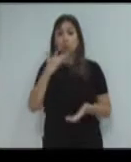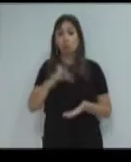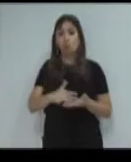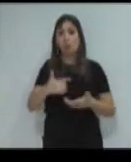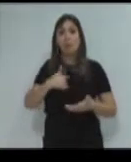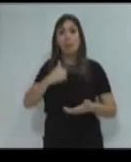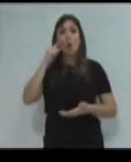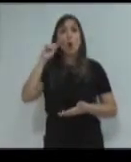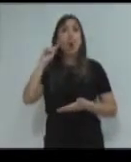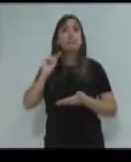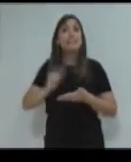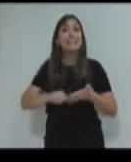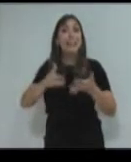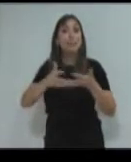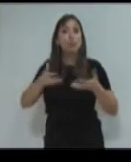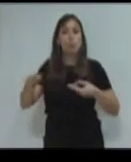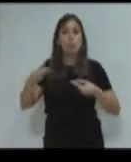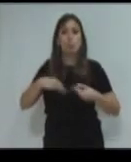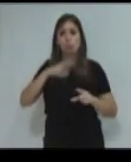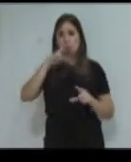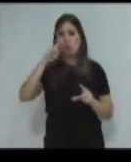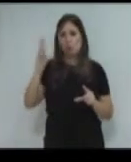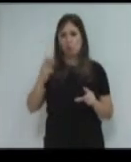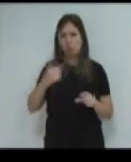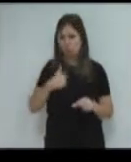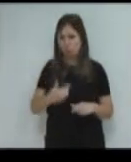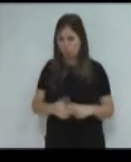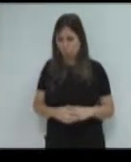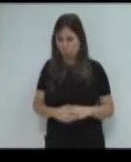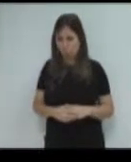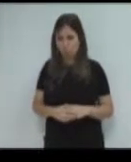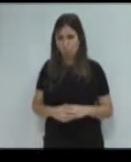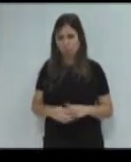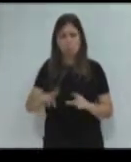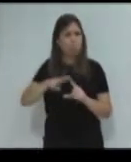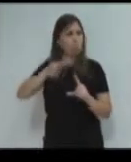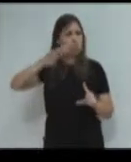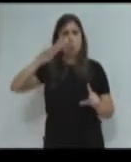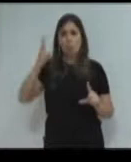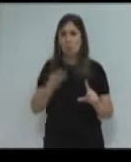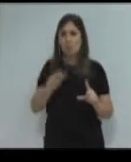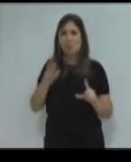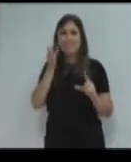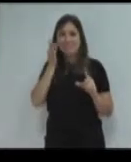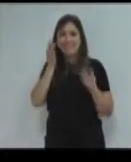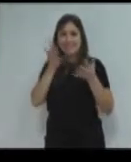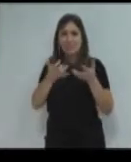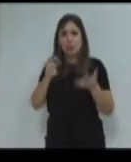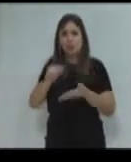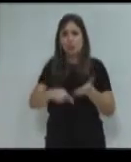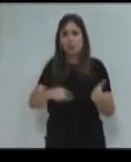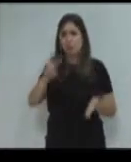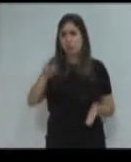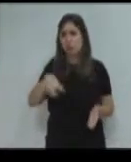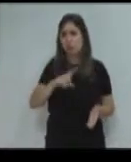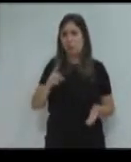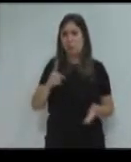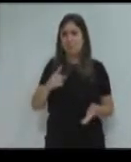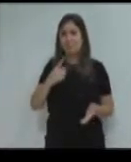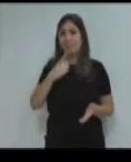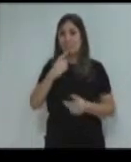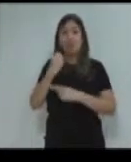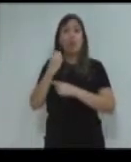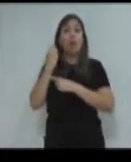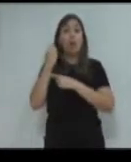PowerPoint. ¿Cómo? No, PowerPoint es para lo que él dice, es para el